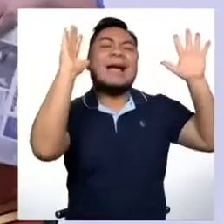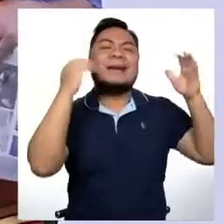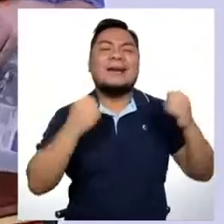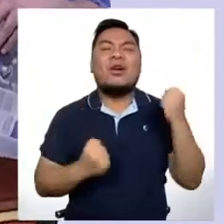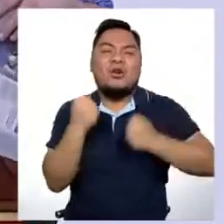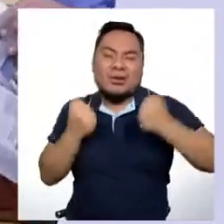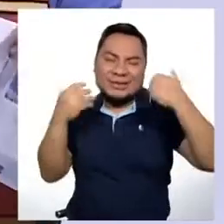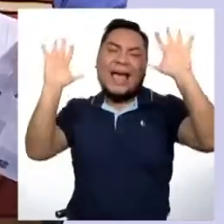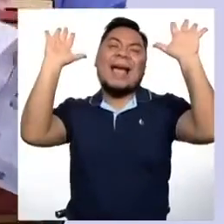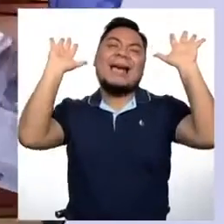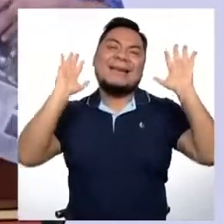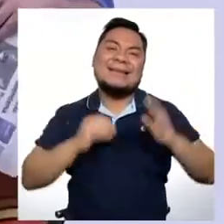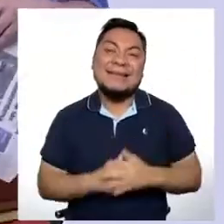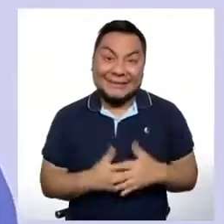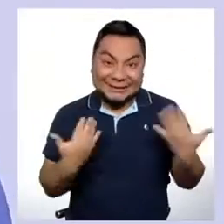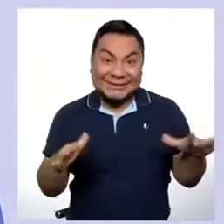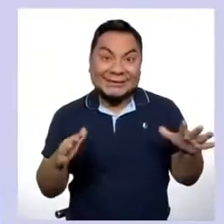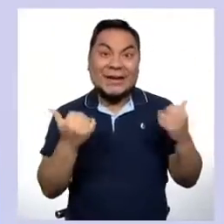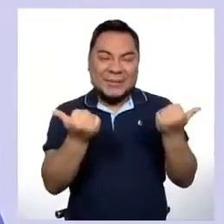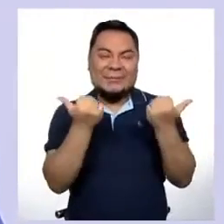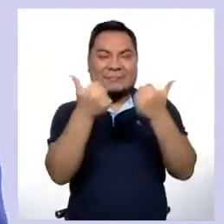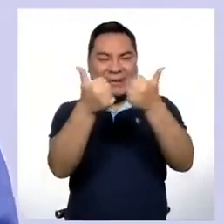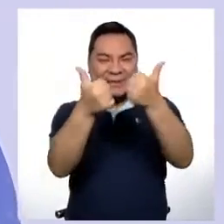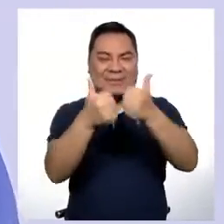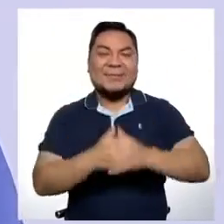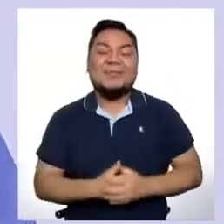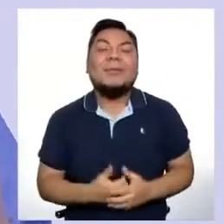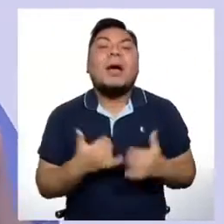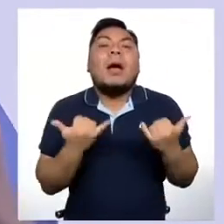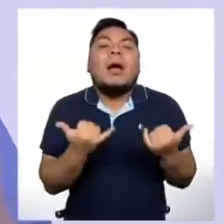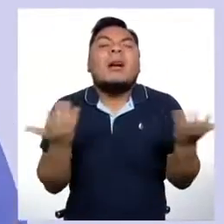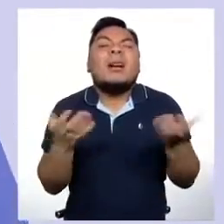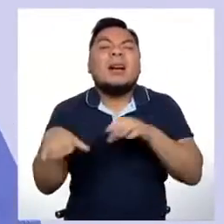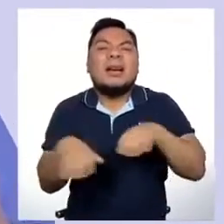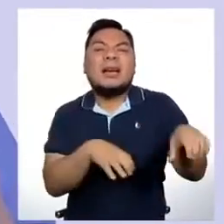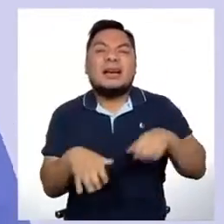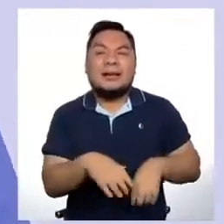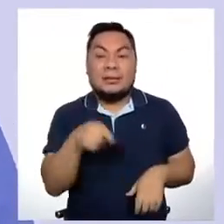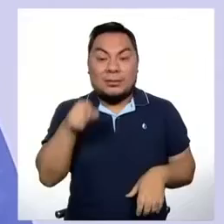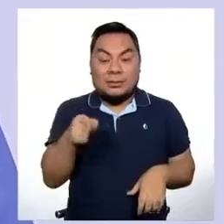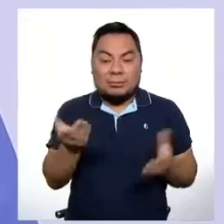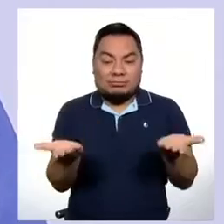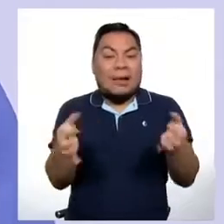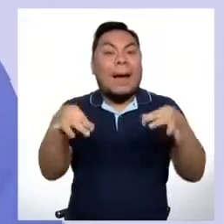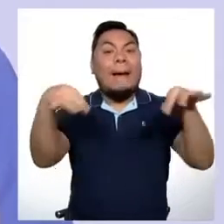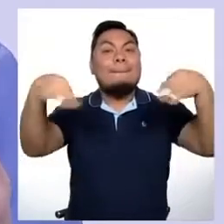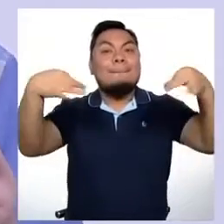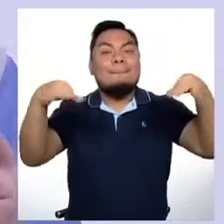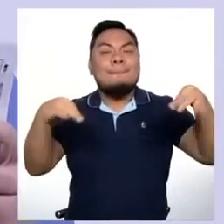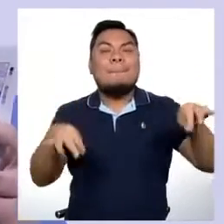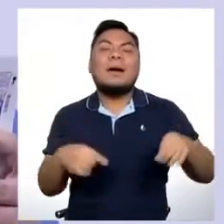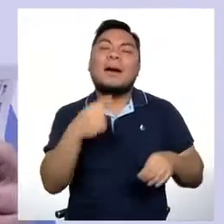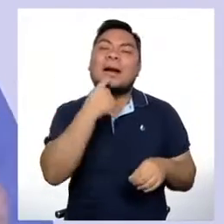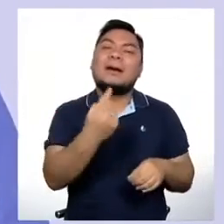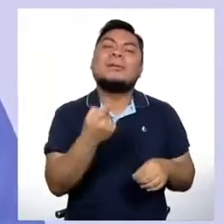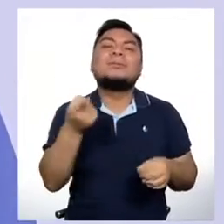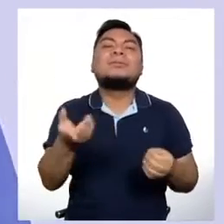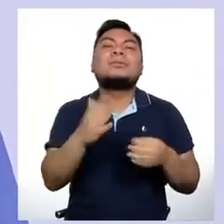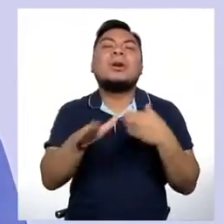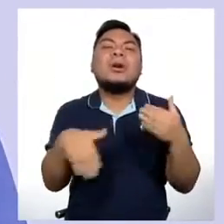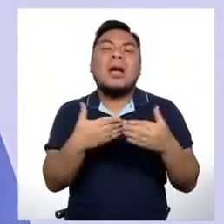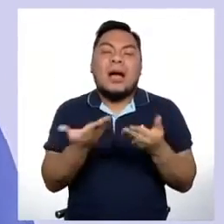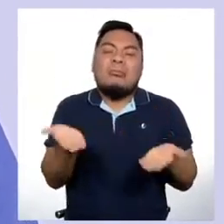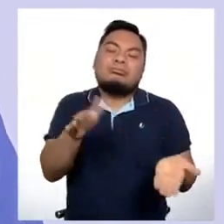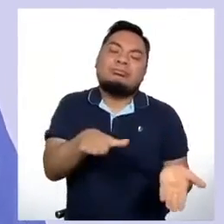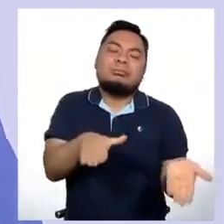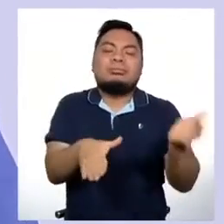ya, corre ya. Muy bien. Y ahora lo que vamos a hacer es ir arrugando la hoja de papel mientras cada uno de nosotros dice